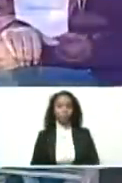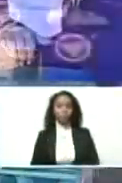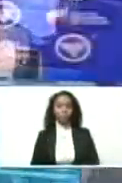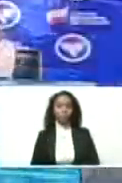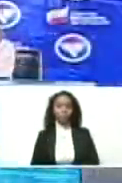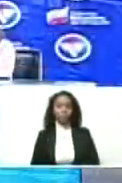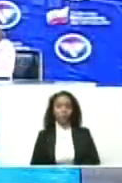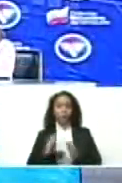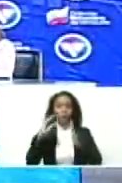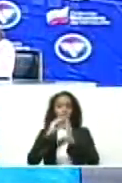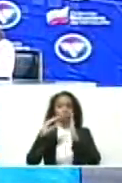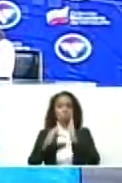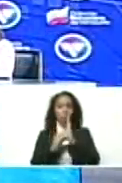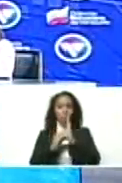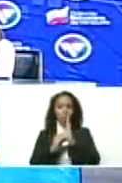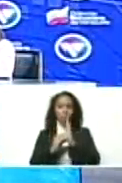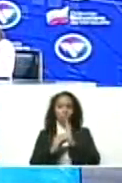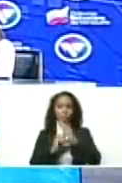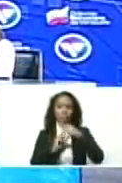La OPEP Plus,